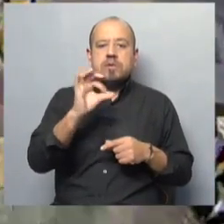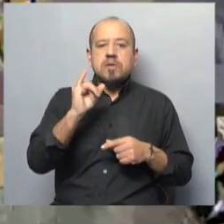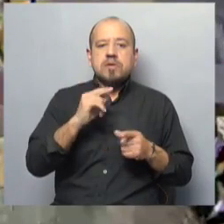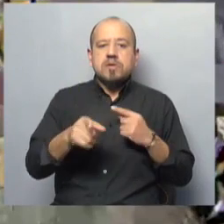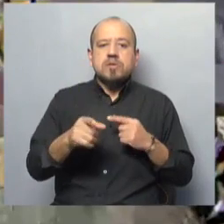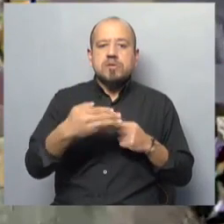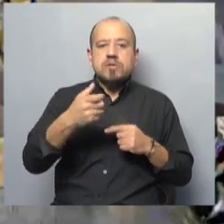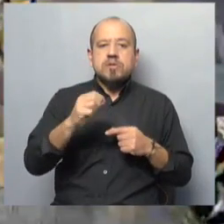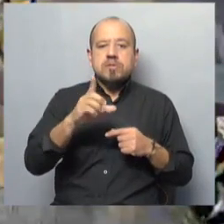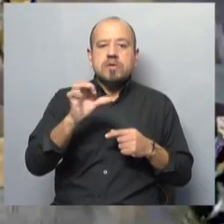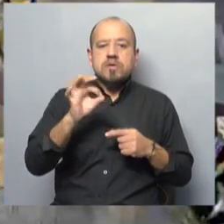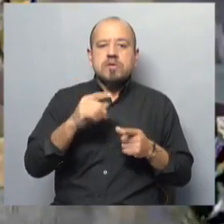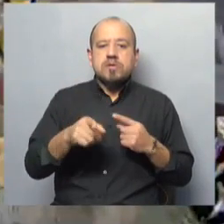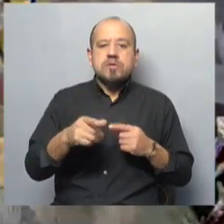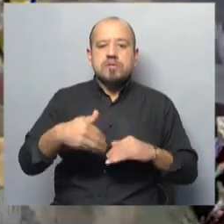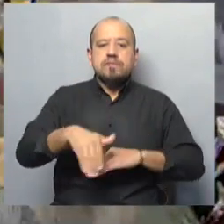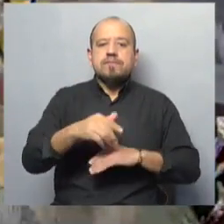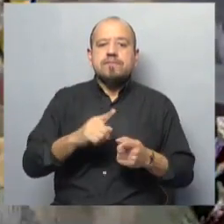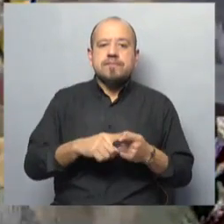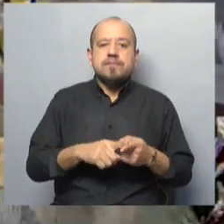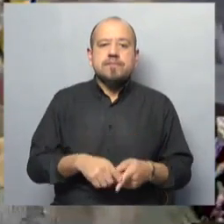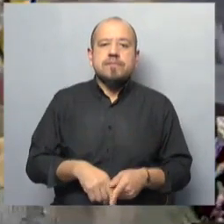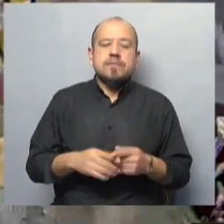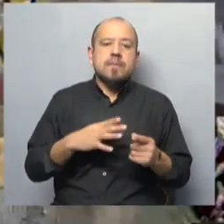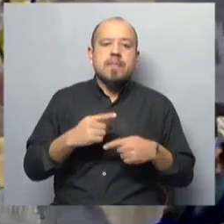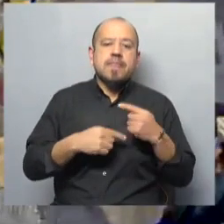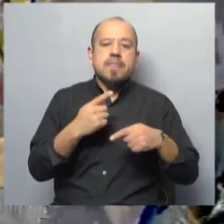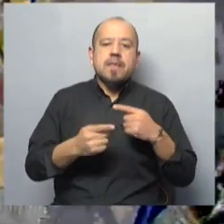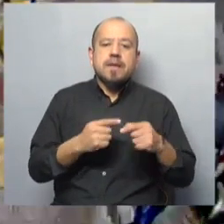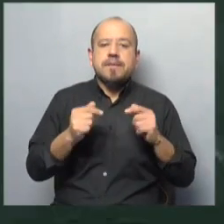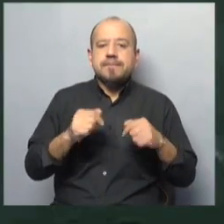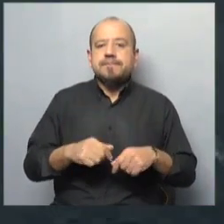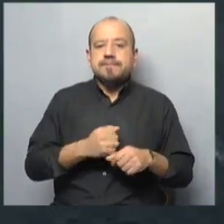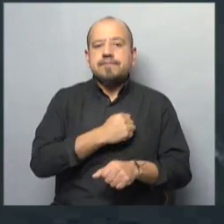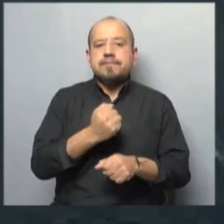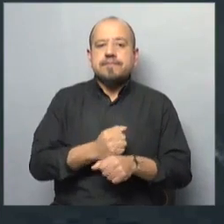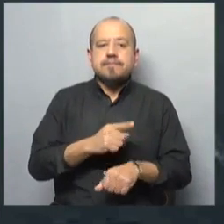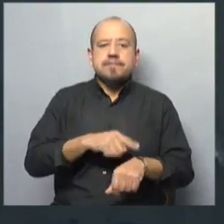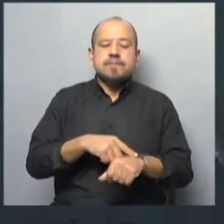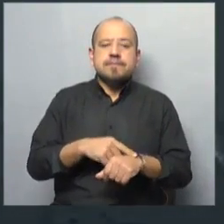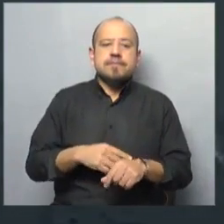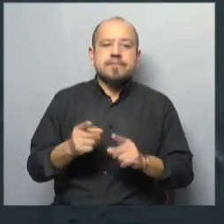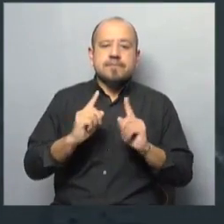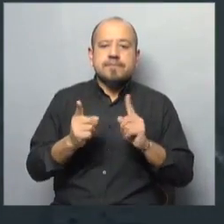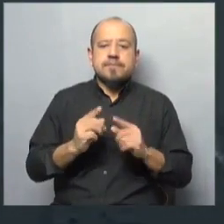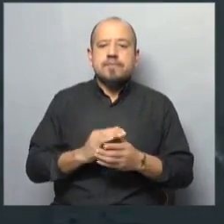y Hugo Balso, también está cortada la calle por un evento que se va a extender durante esta jornada hasta las 23 horas.